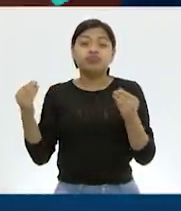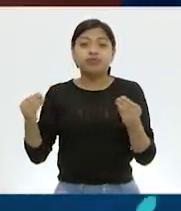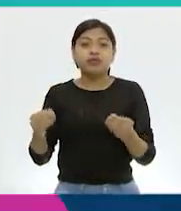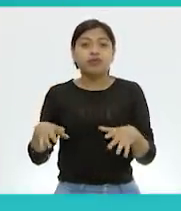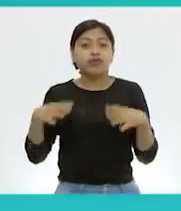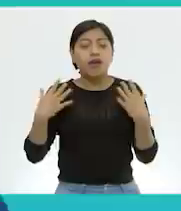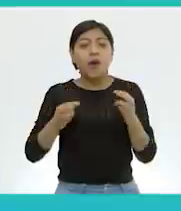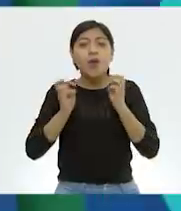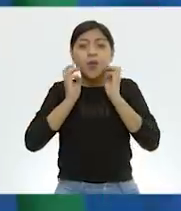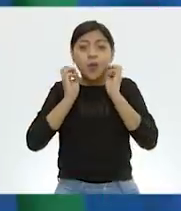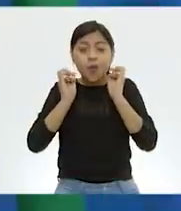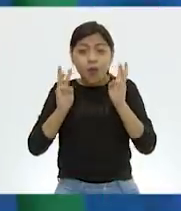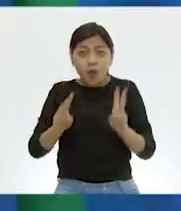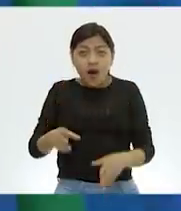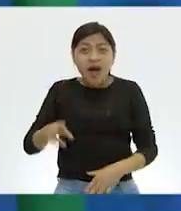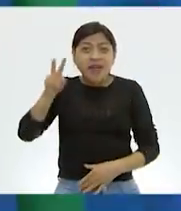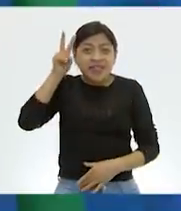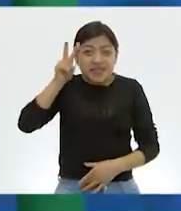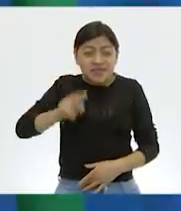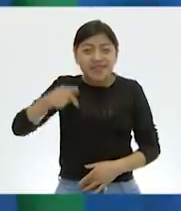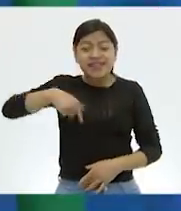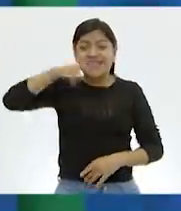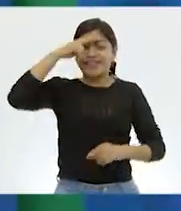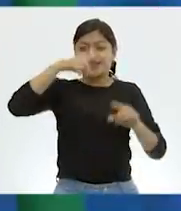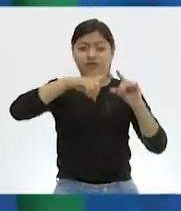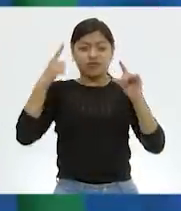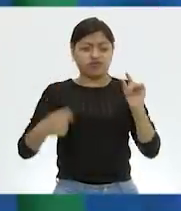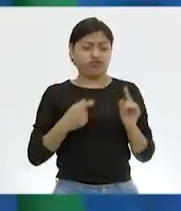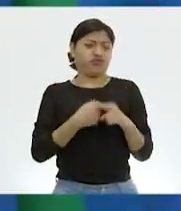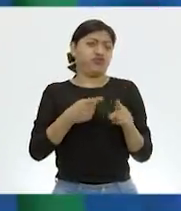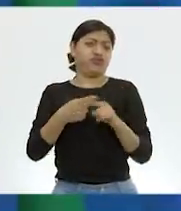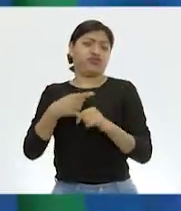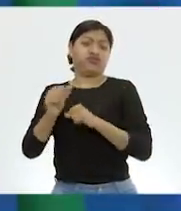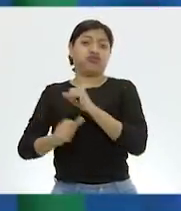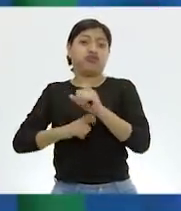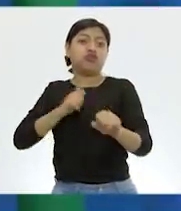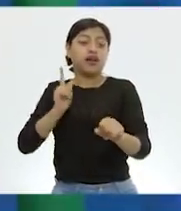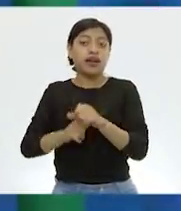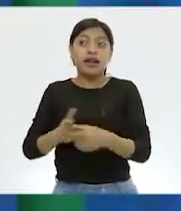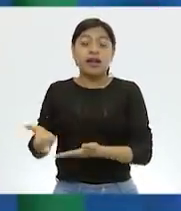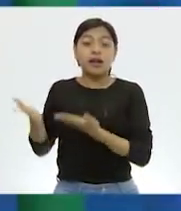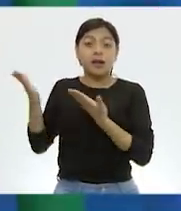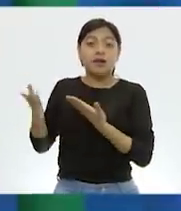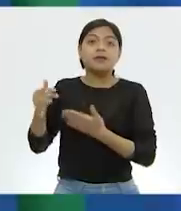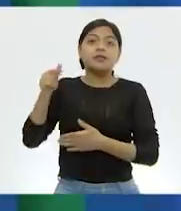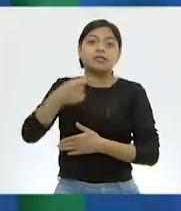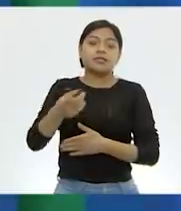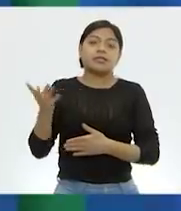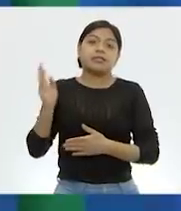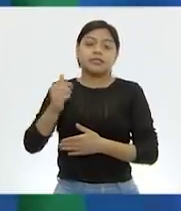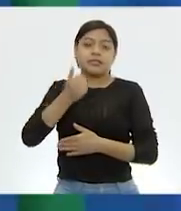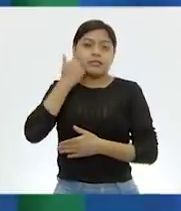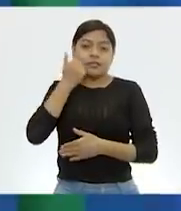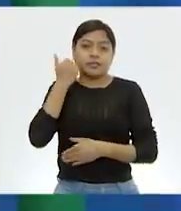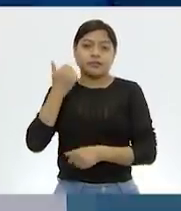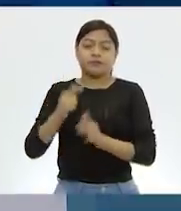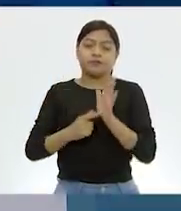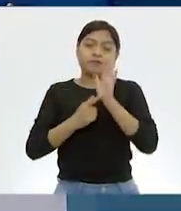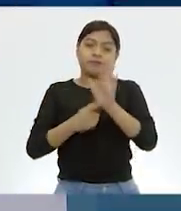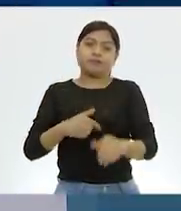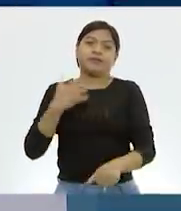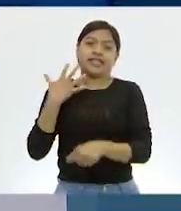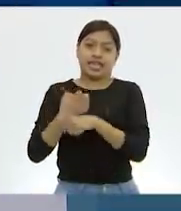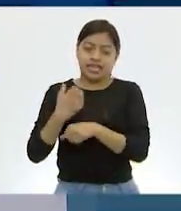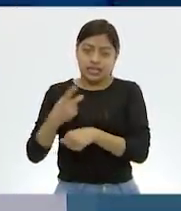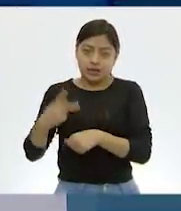¡Guau, maestra! Estoy sorprendida por la diversidad de especies endémicas que nos compartieron los estudiantes de quinto grado.